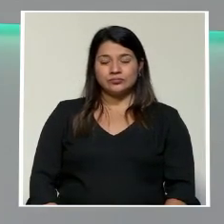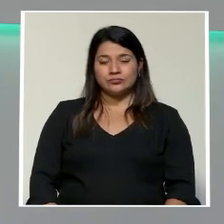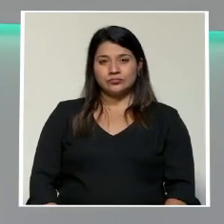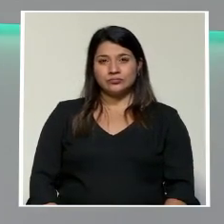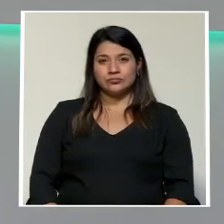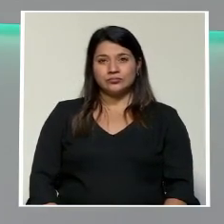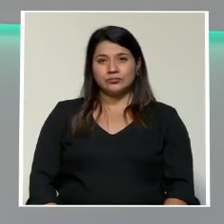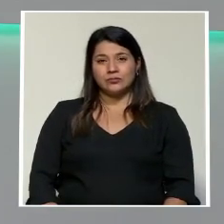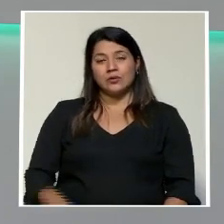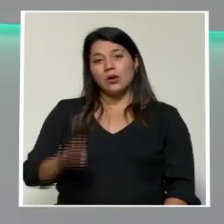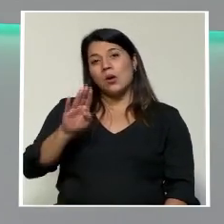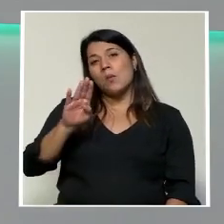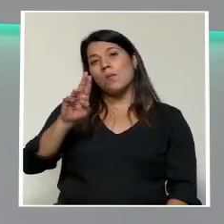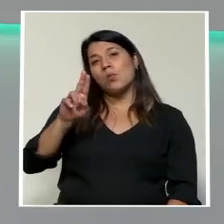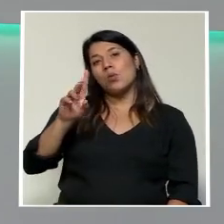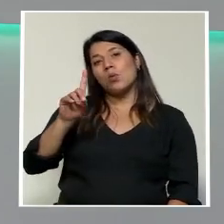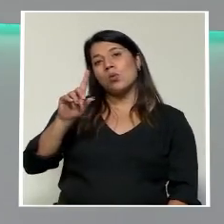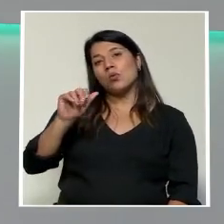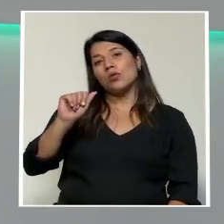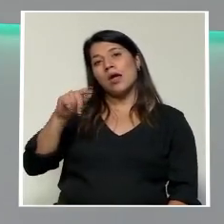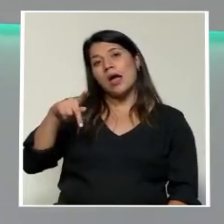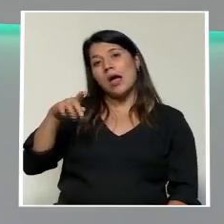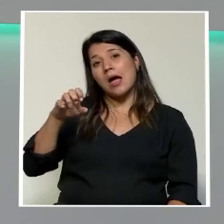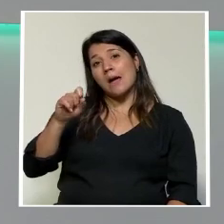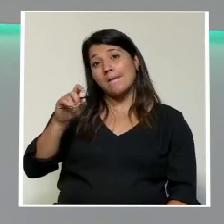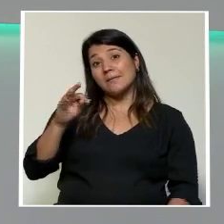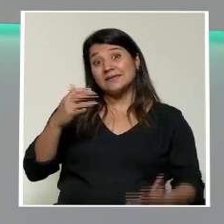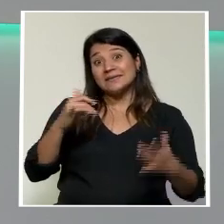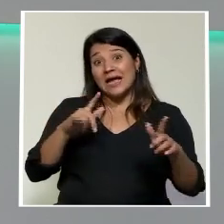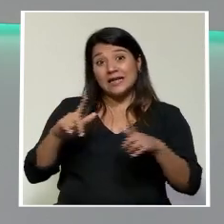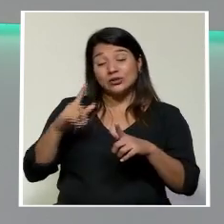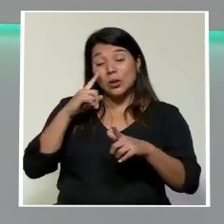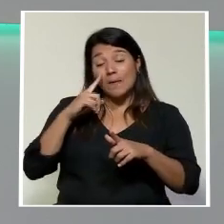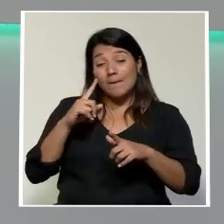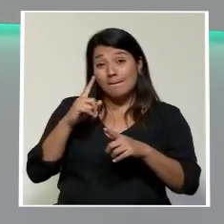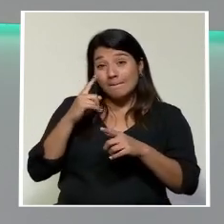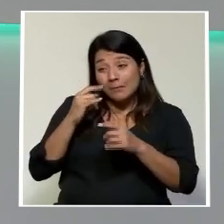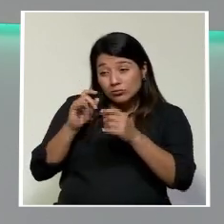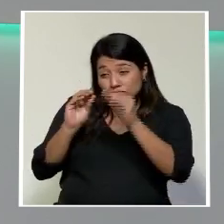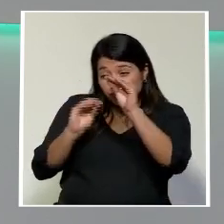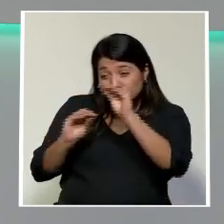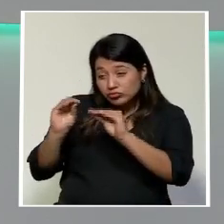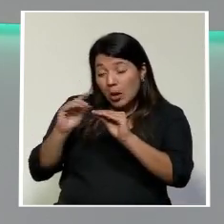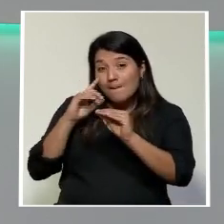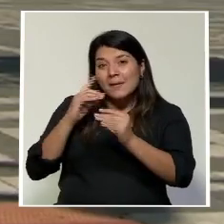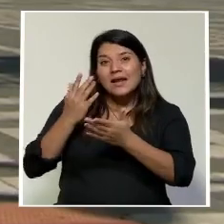en budapest se preparan con los últimos detalles para la visita relámpago del papa francisco